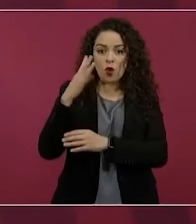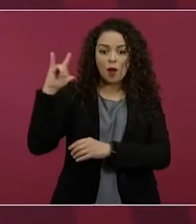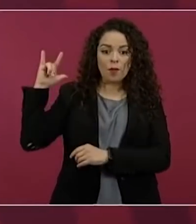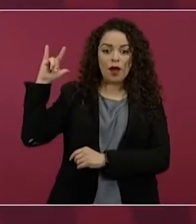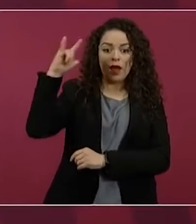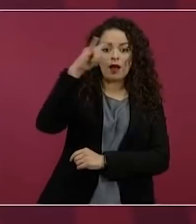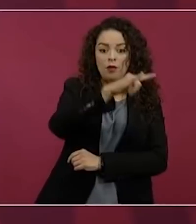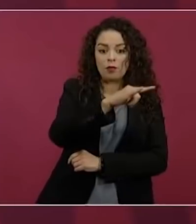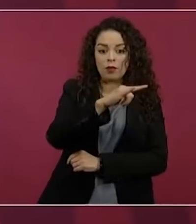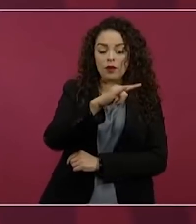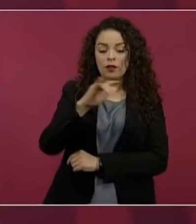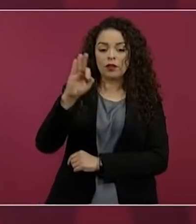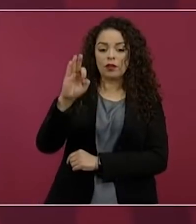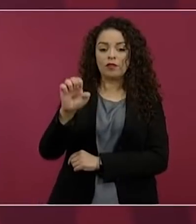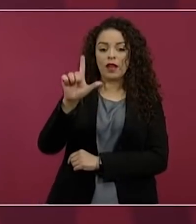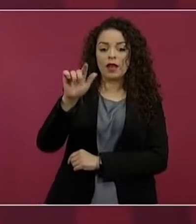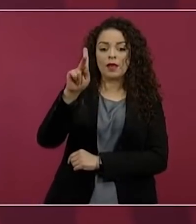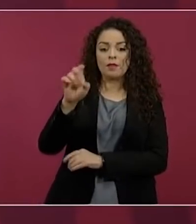ya ahora